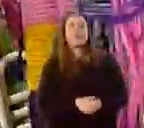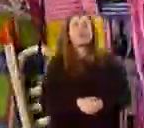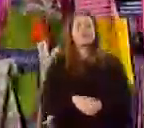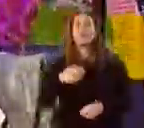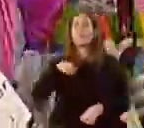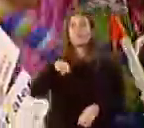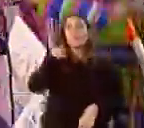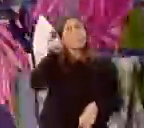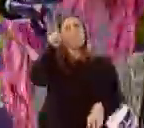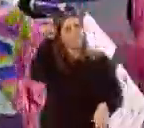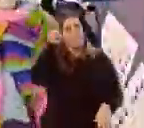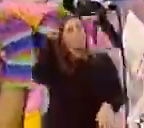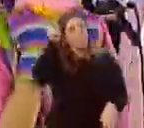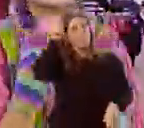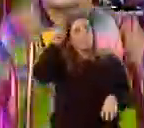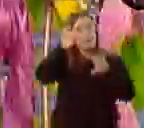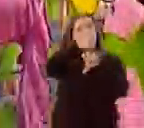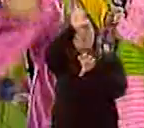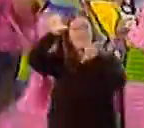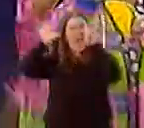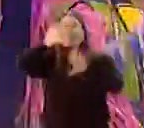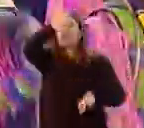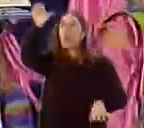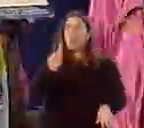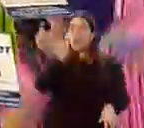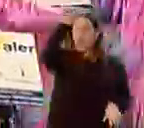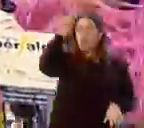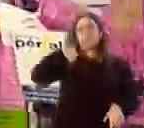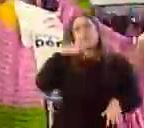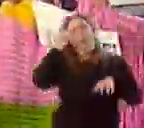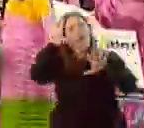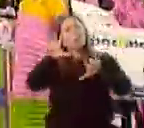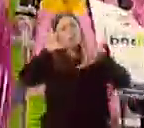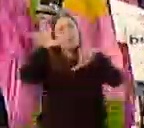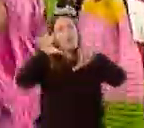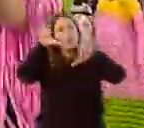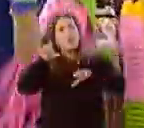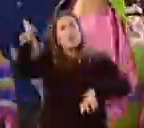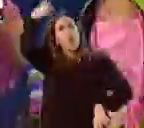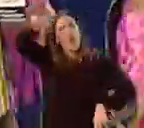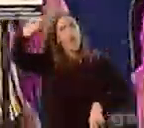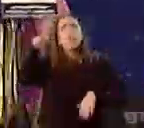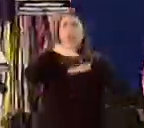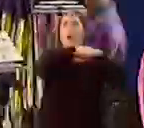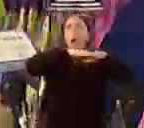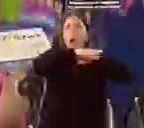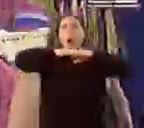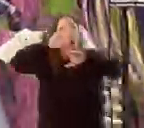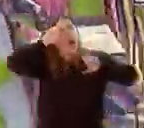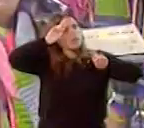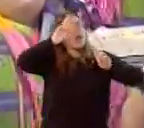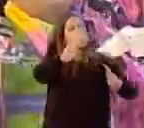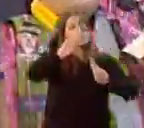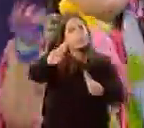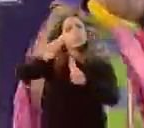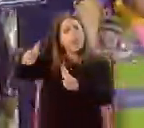mañana y en los países nórdicos habiendo gran respeto con los ministerios y